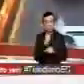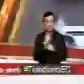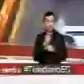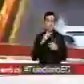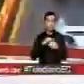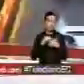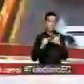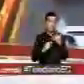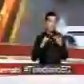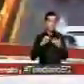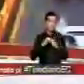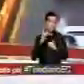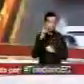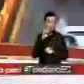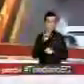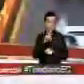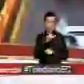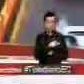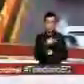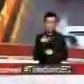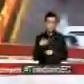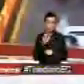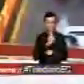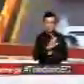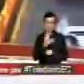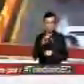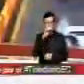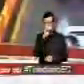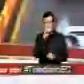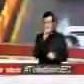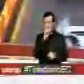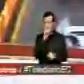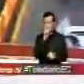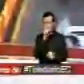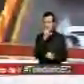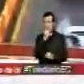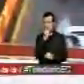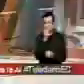inseguridad. Así lo consideran dos analistas consultados por los medios públicos.